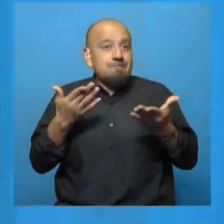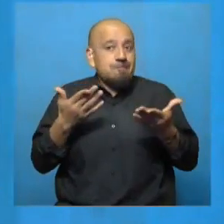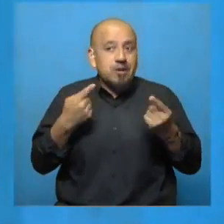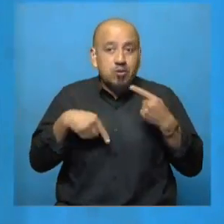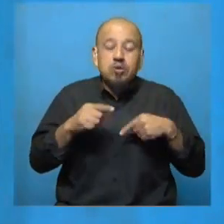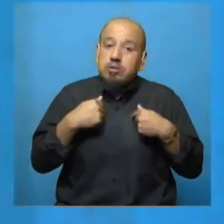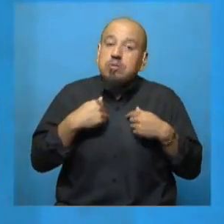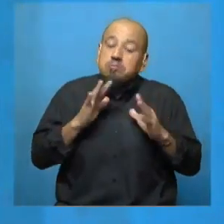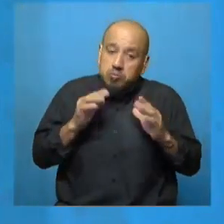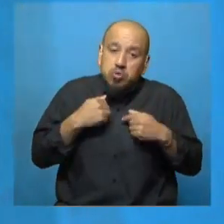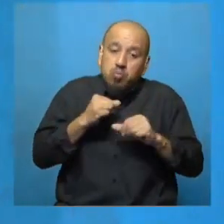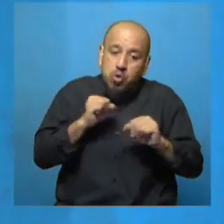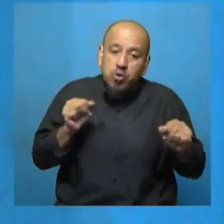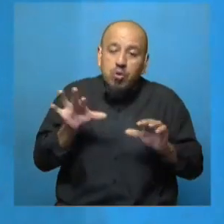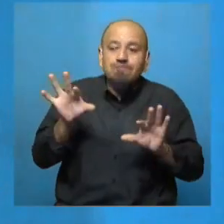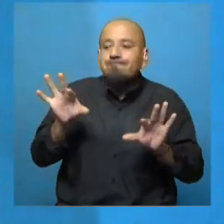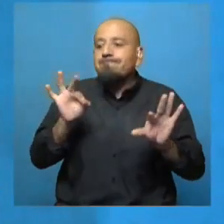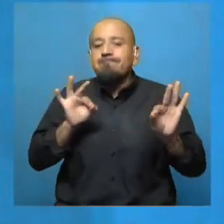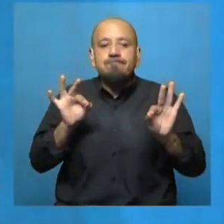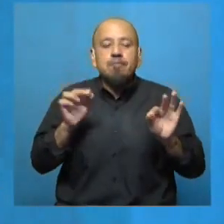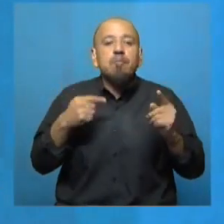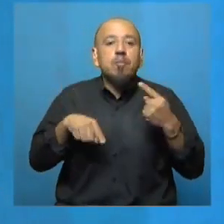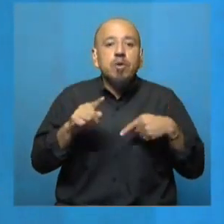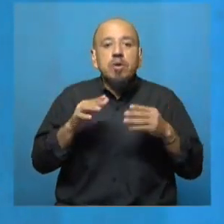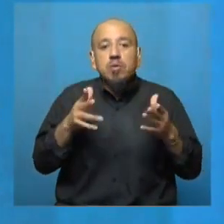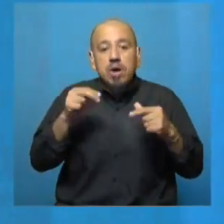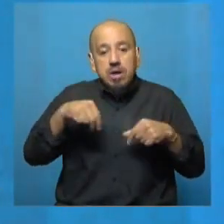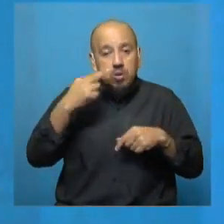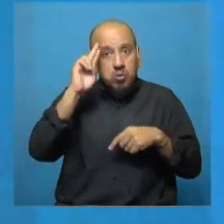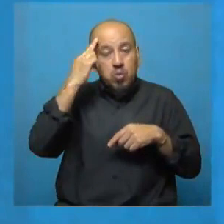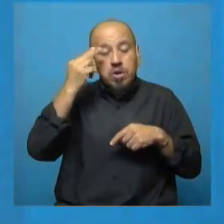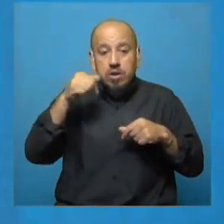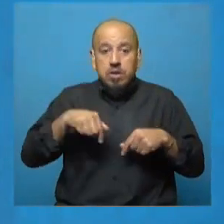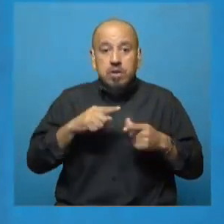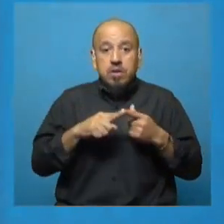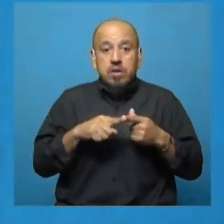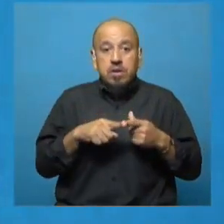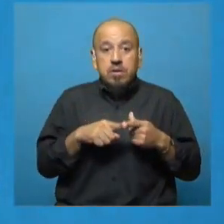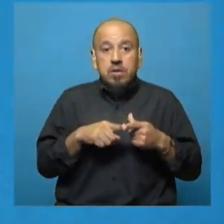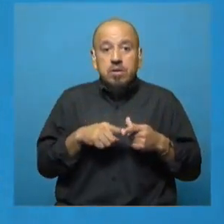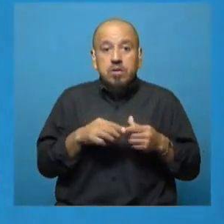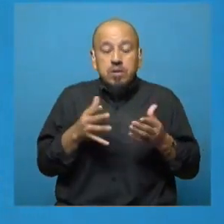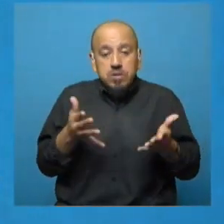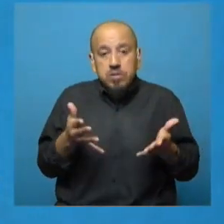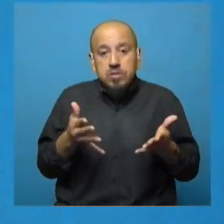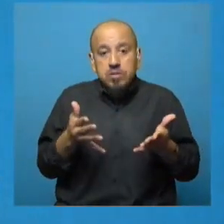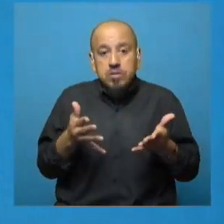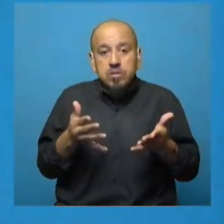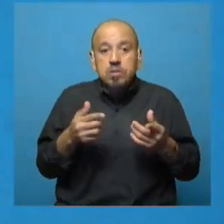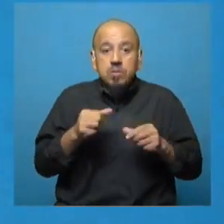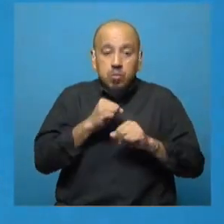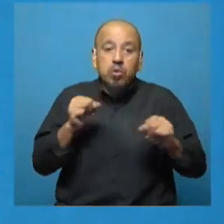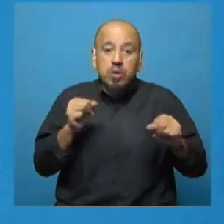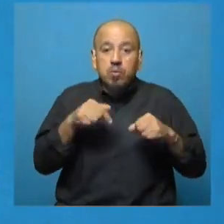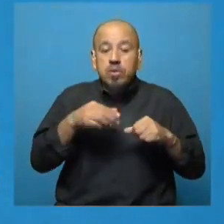si tiene la libertad de elegir Este pero con respecto al Uruguay en realidad claramente tiene podemos